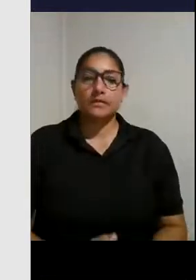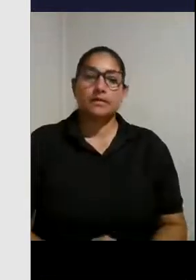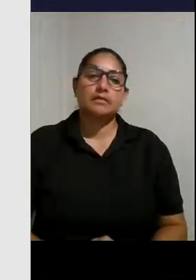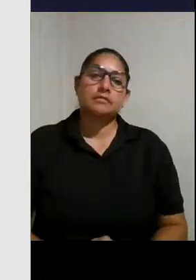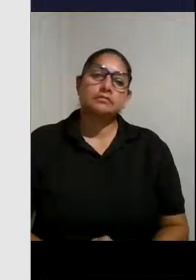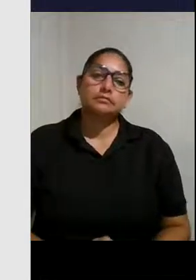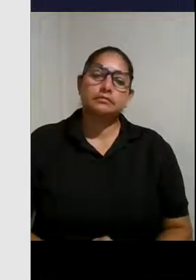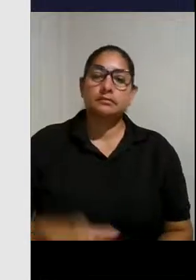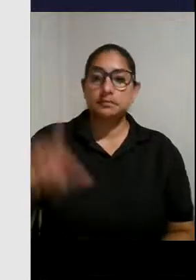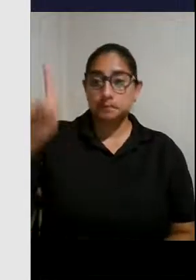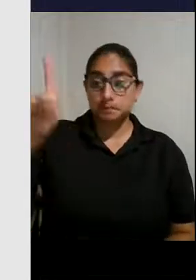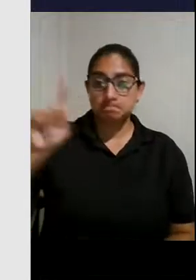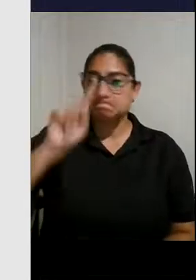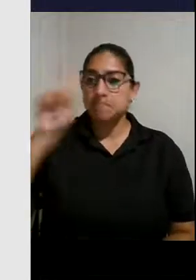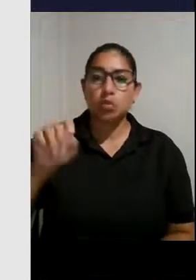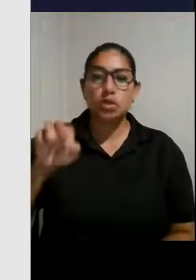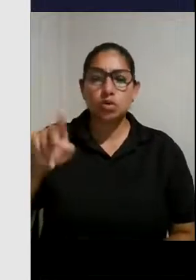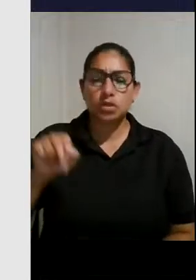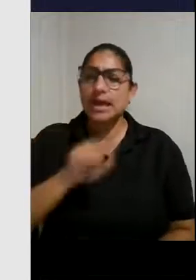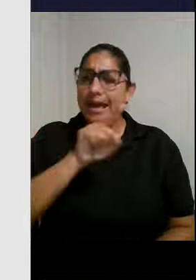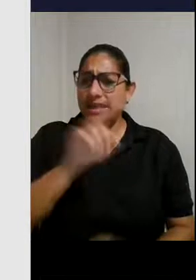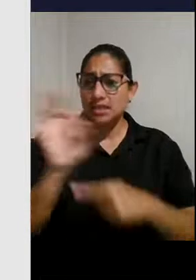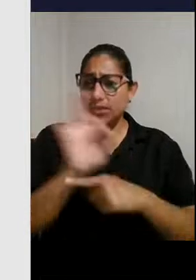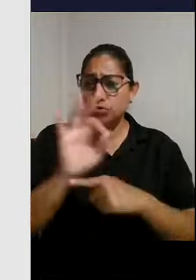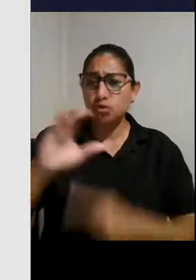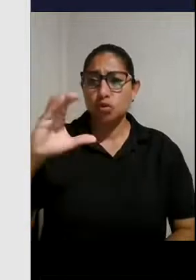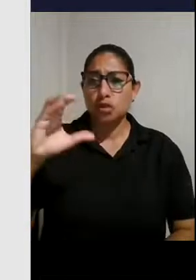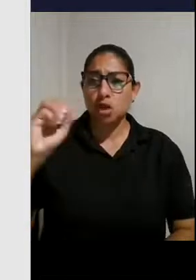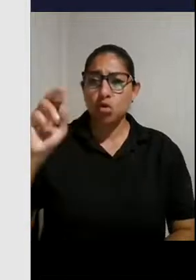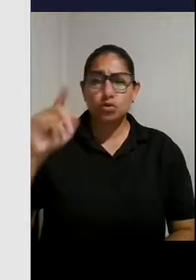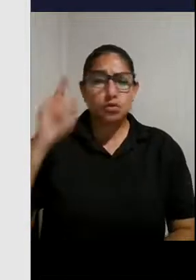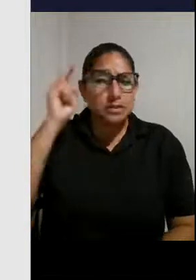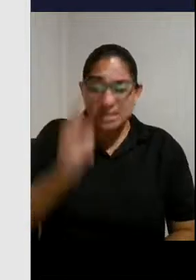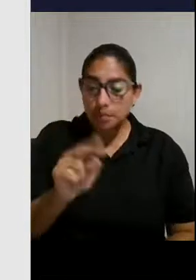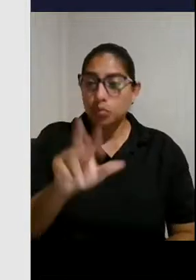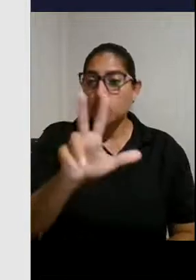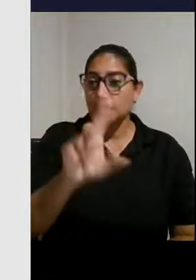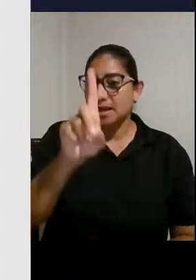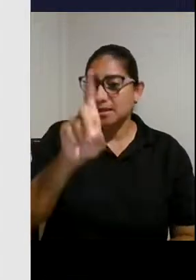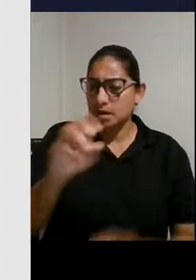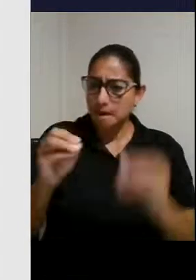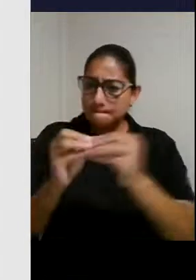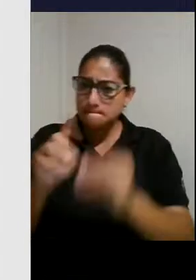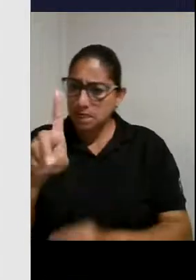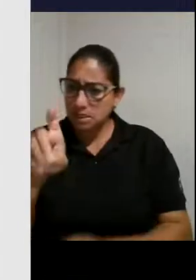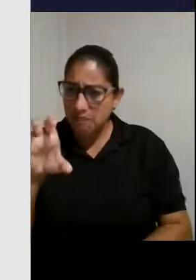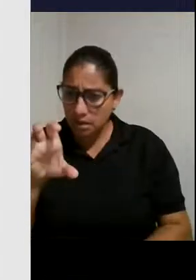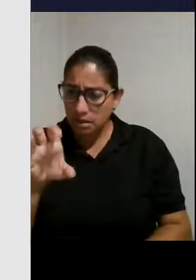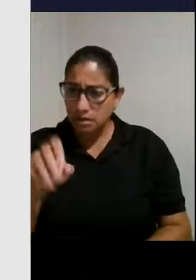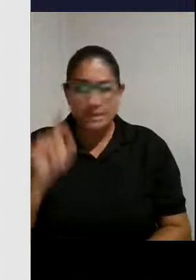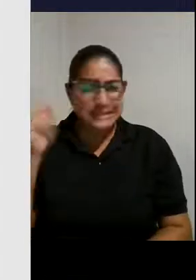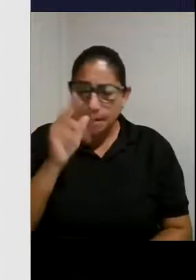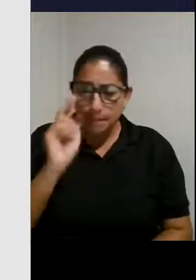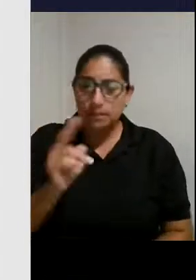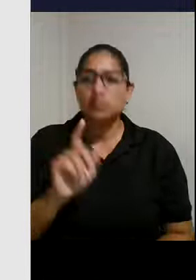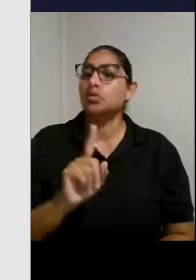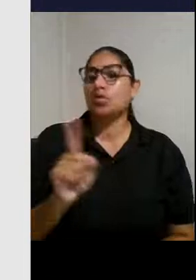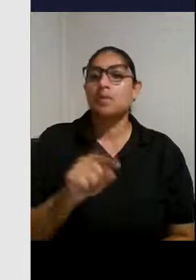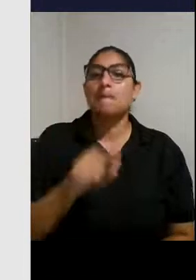ejemplo, 3x más 100. Aquí nosotros podemos encontrar funciones de,